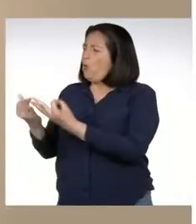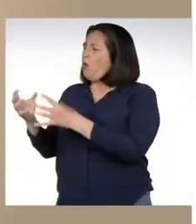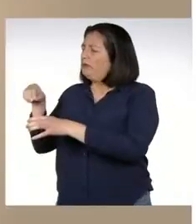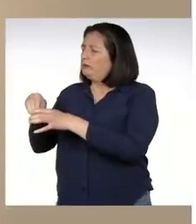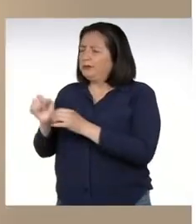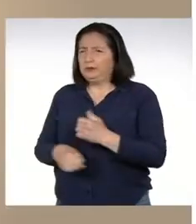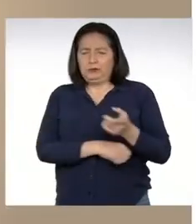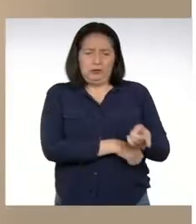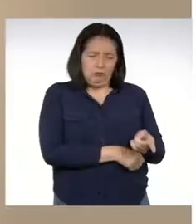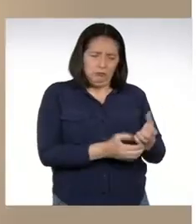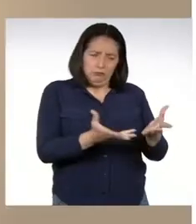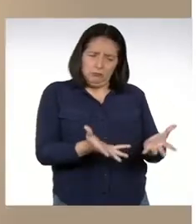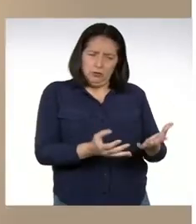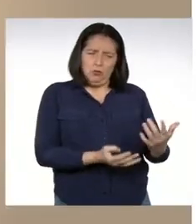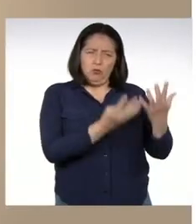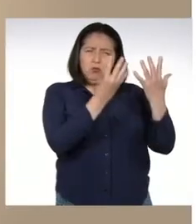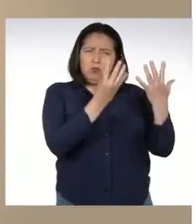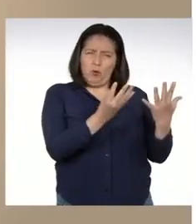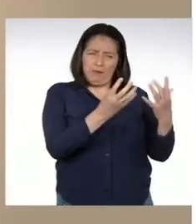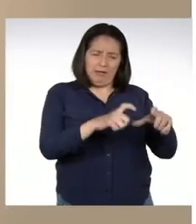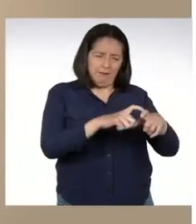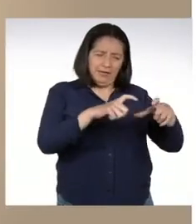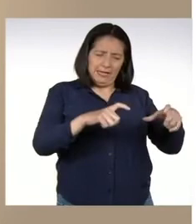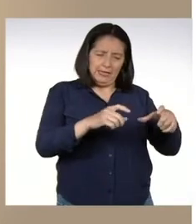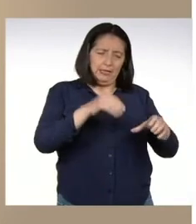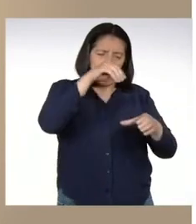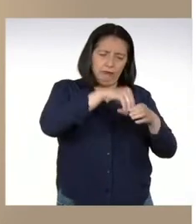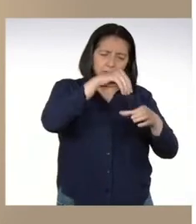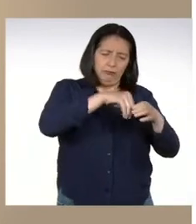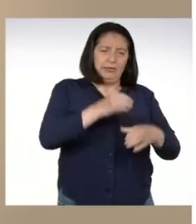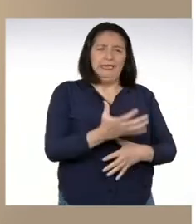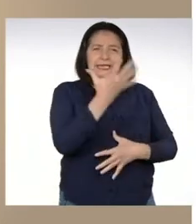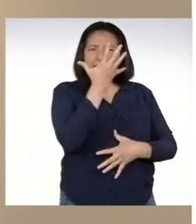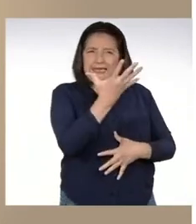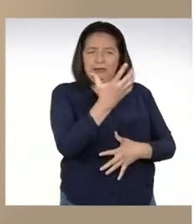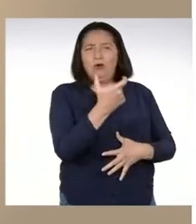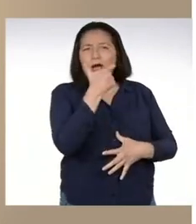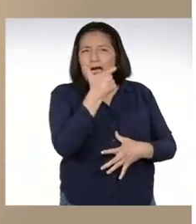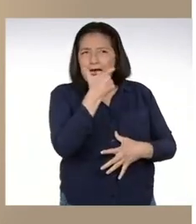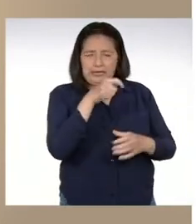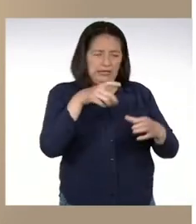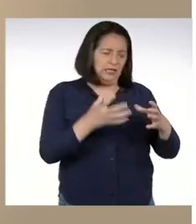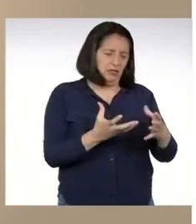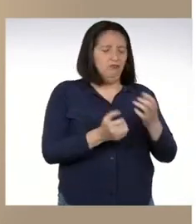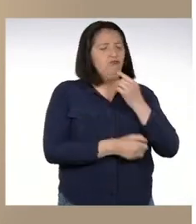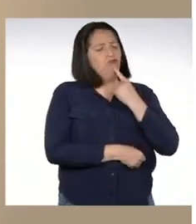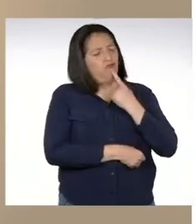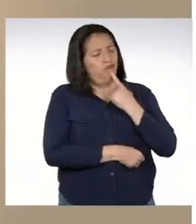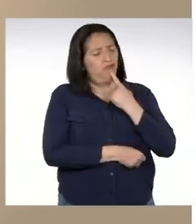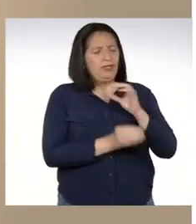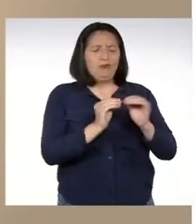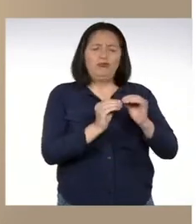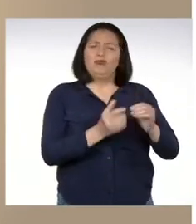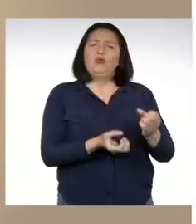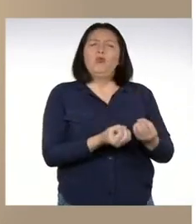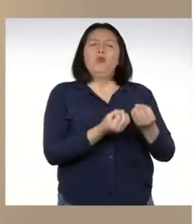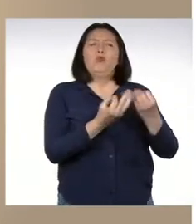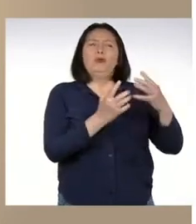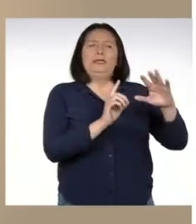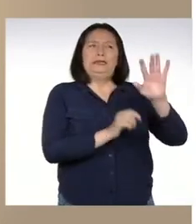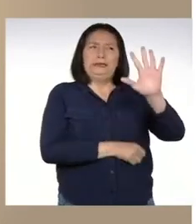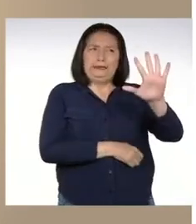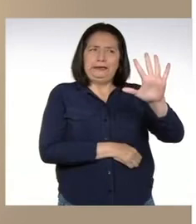Si Juliana tiene 9 paquetes de 5 galletas cada uno, una solución es sumar el número